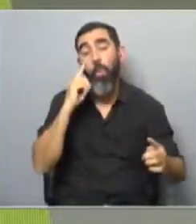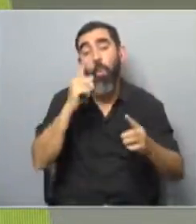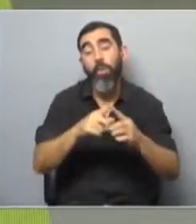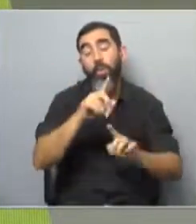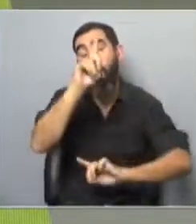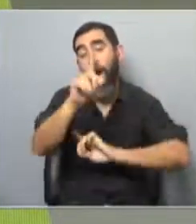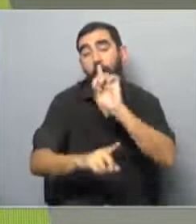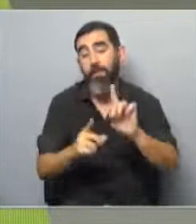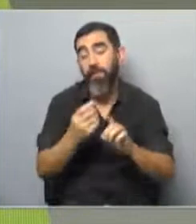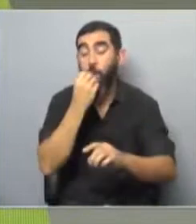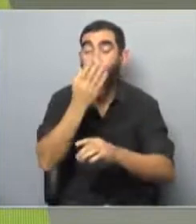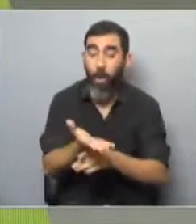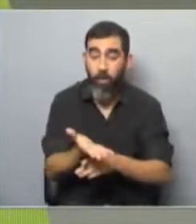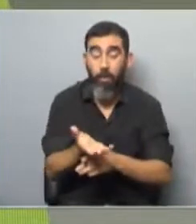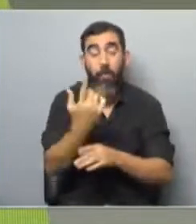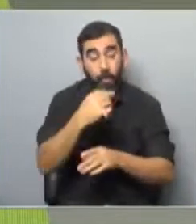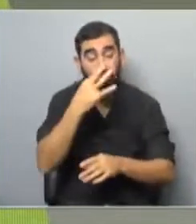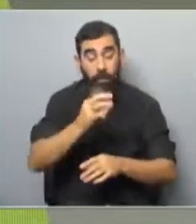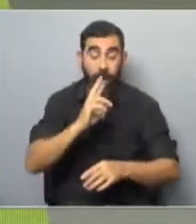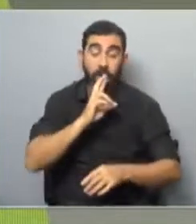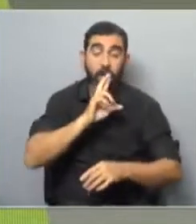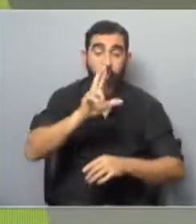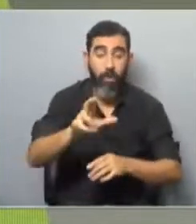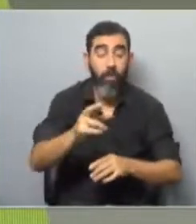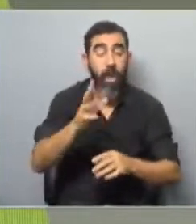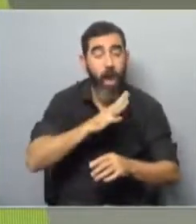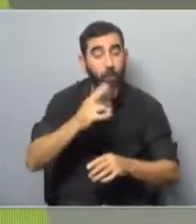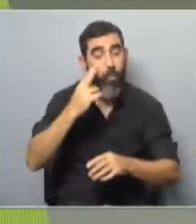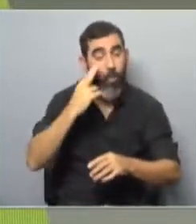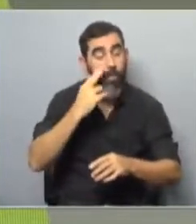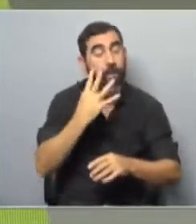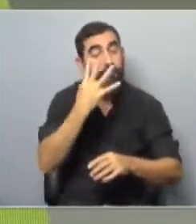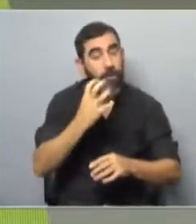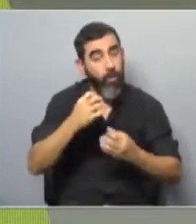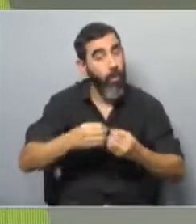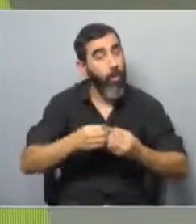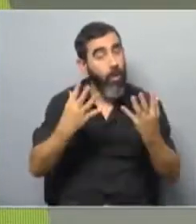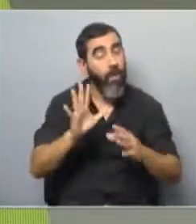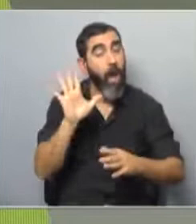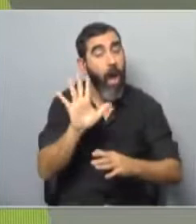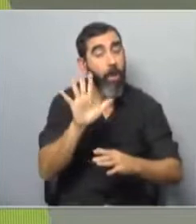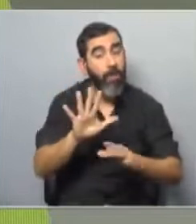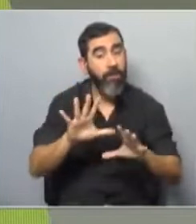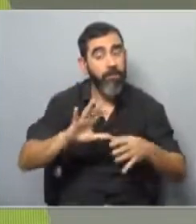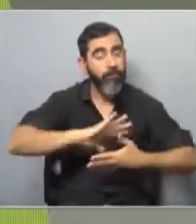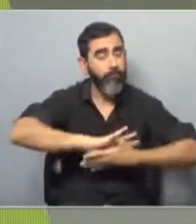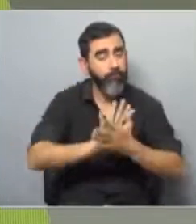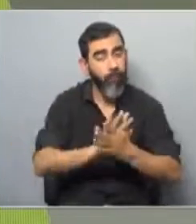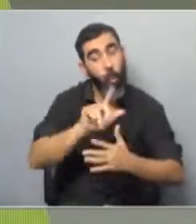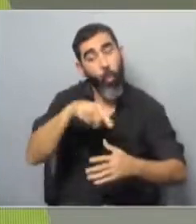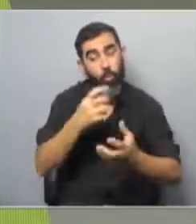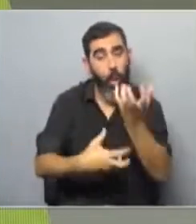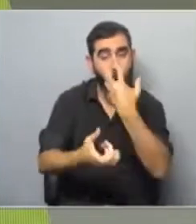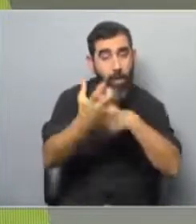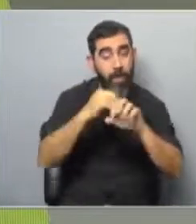muchas veces loables. Lo cierto es que el resultado es un problema muy serio que amenaza de extinción a otras